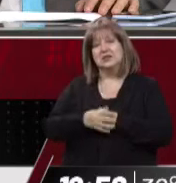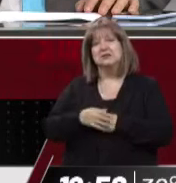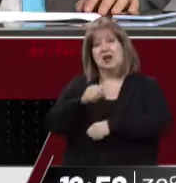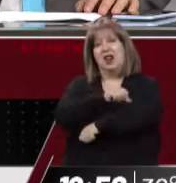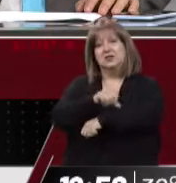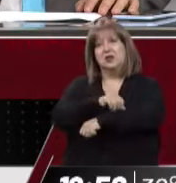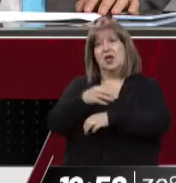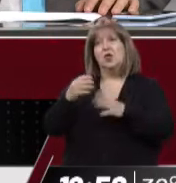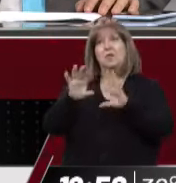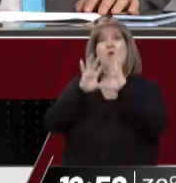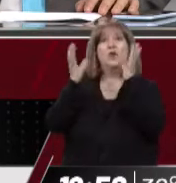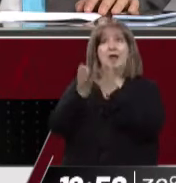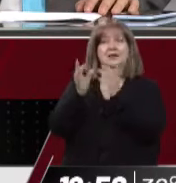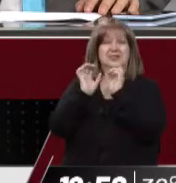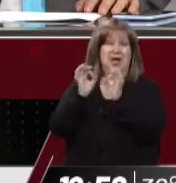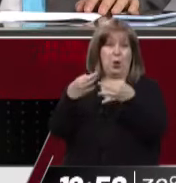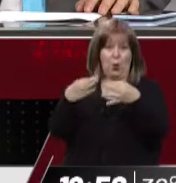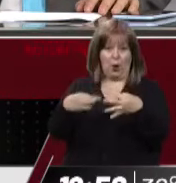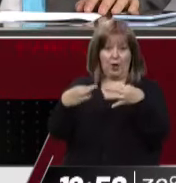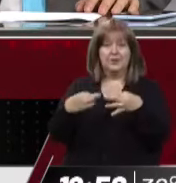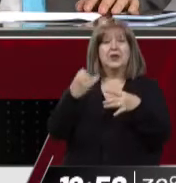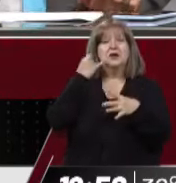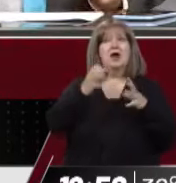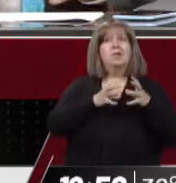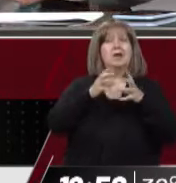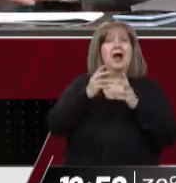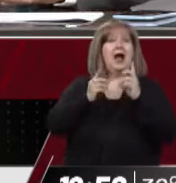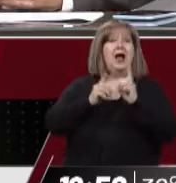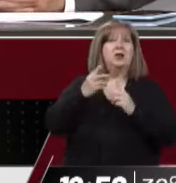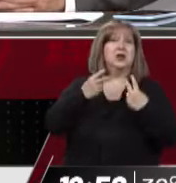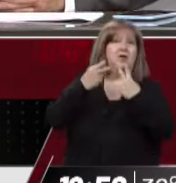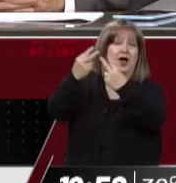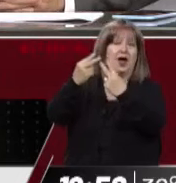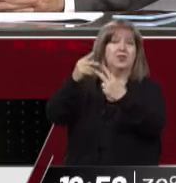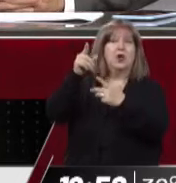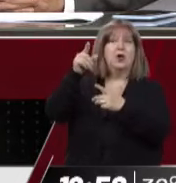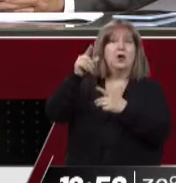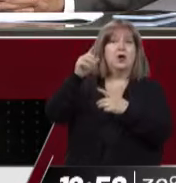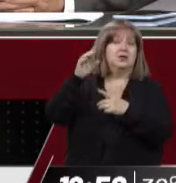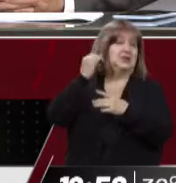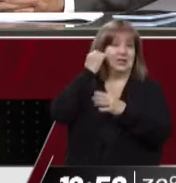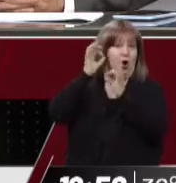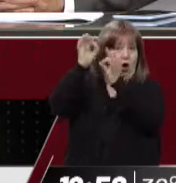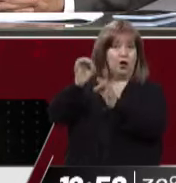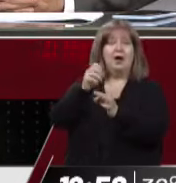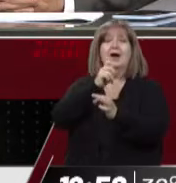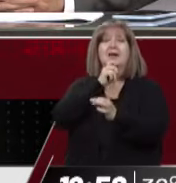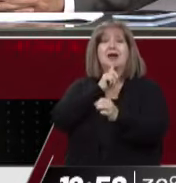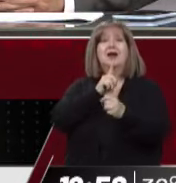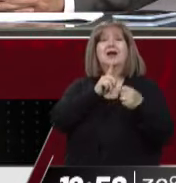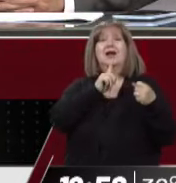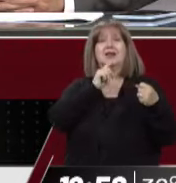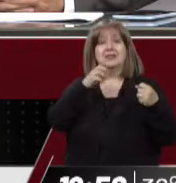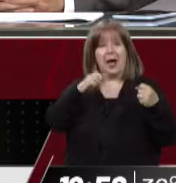entendidos en el tema. Recuerden que ya hay parte de la delegación argentina que está en este momento en Qatar. Llegó Tapia, llegó